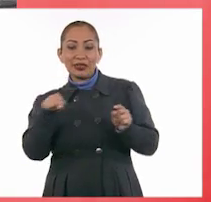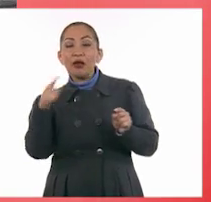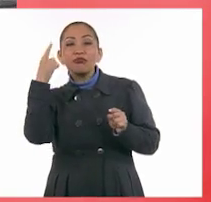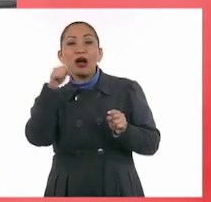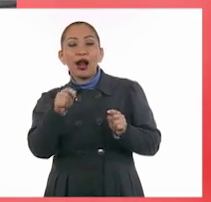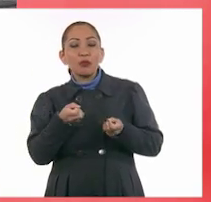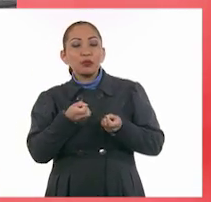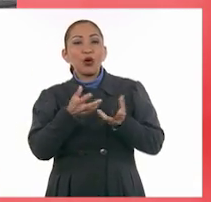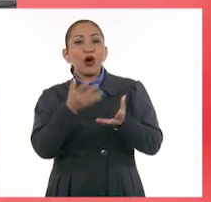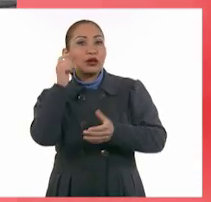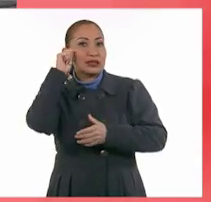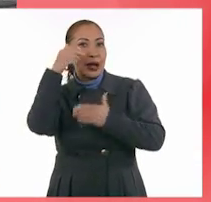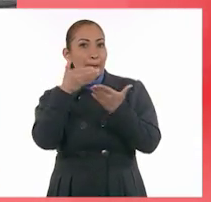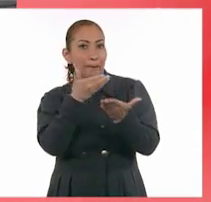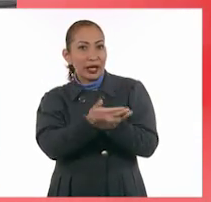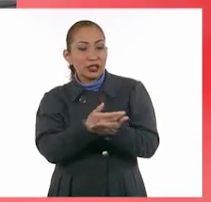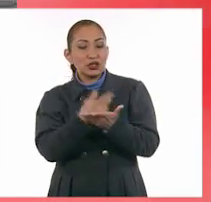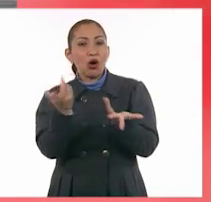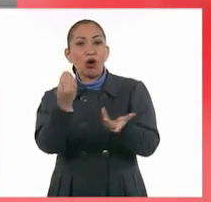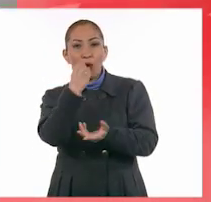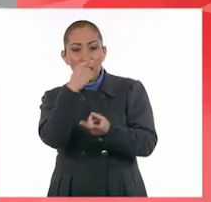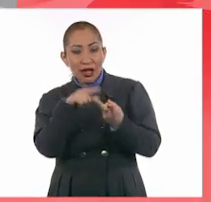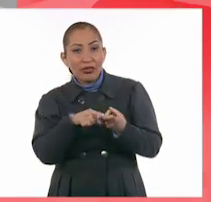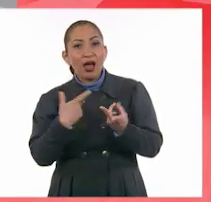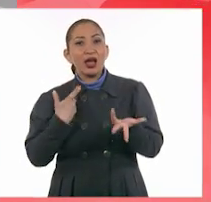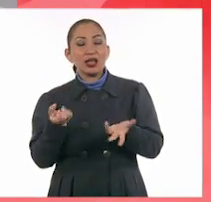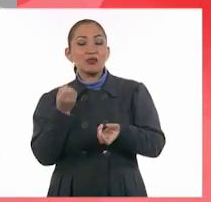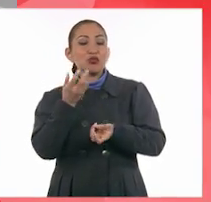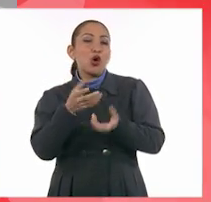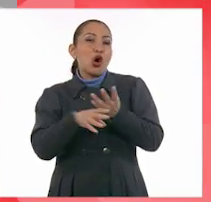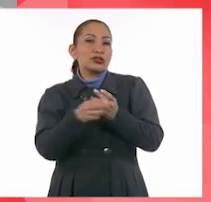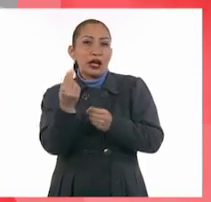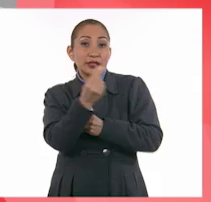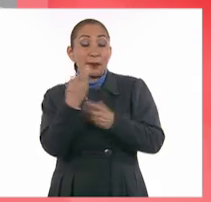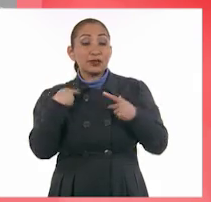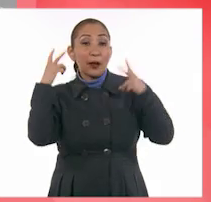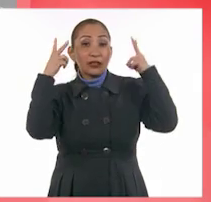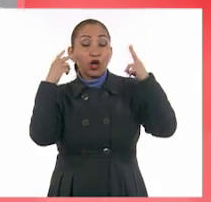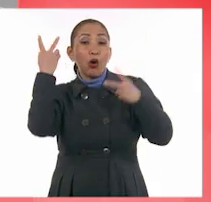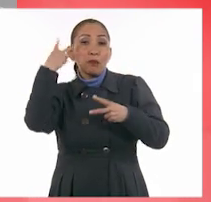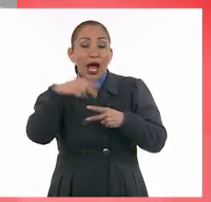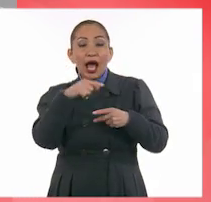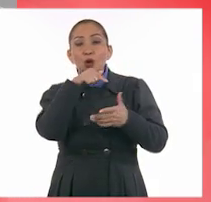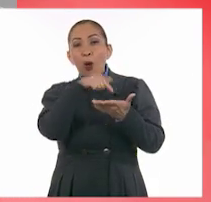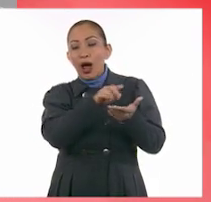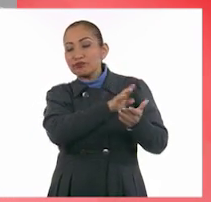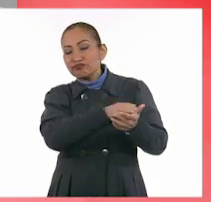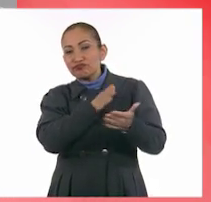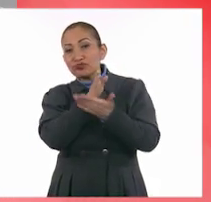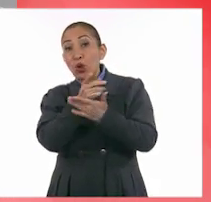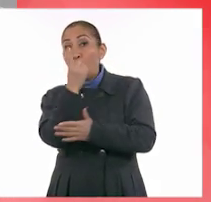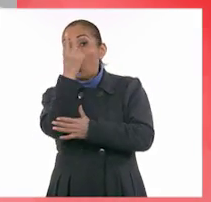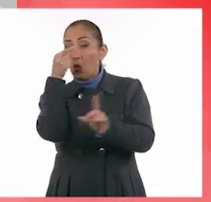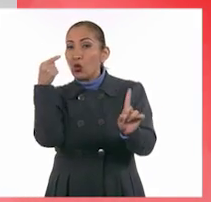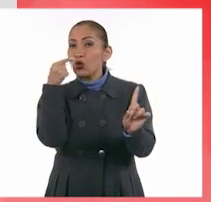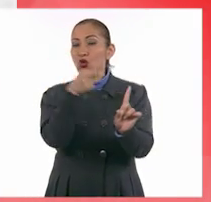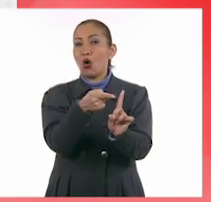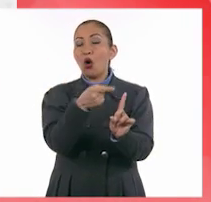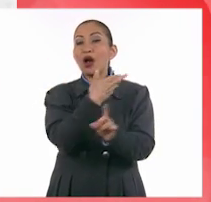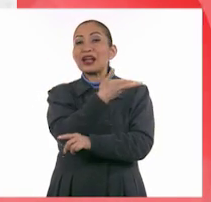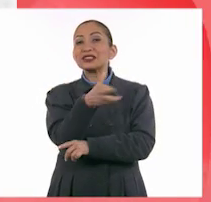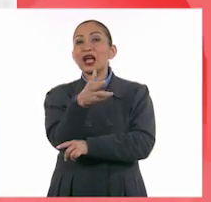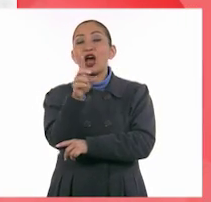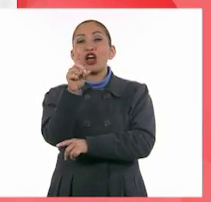fin de proporcionar servicios, alimentos y víveres a los visitantes y viajeros de la zona. Uno de ellos fue